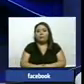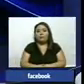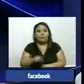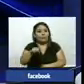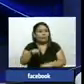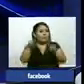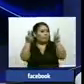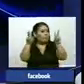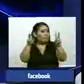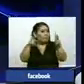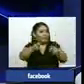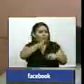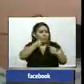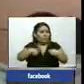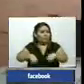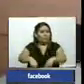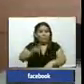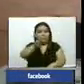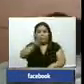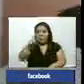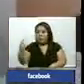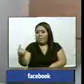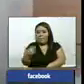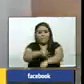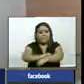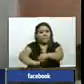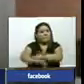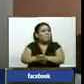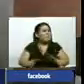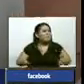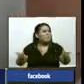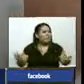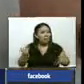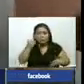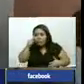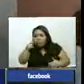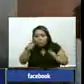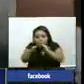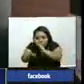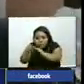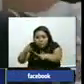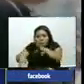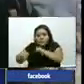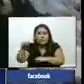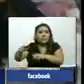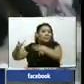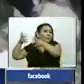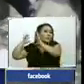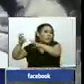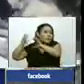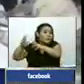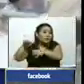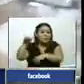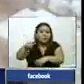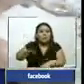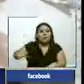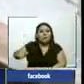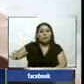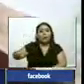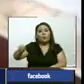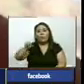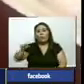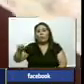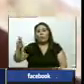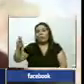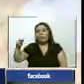Seguimos con más noticias. Al menos 31 personas capturadas dejó un operativo que se realizó en el departamento de Sonsonate, en el cantón La Unión